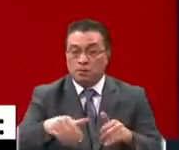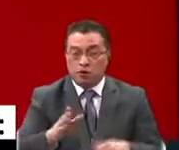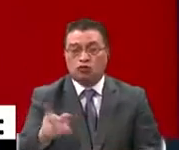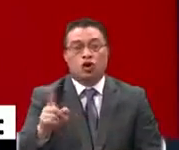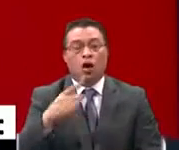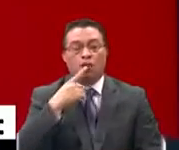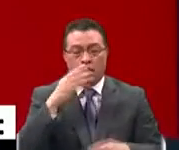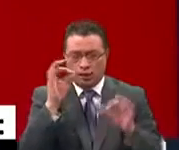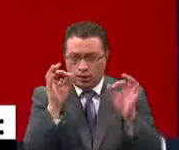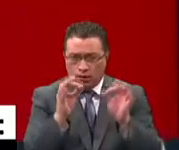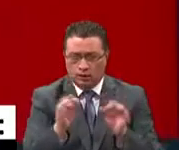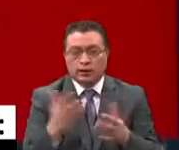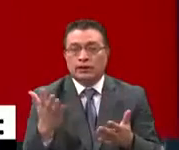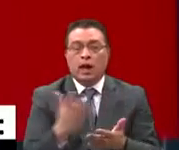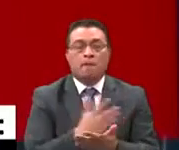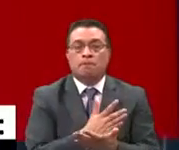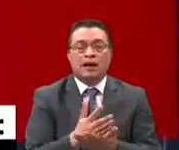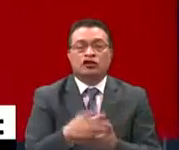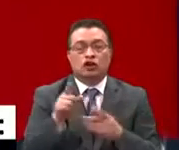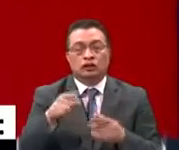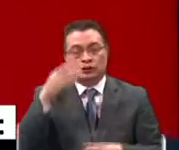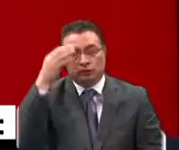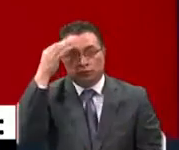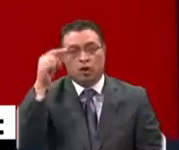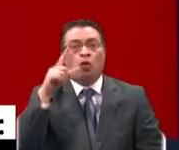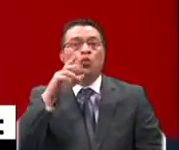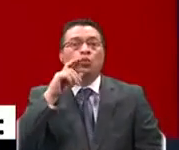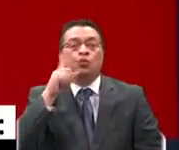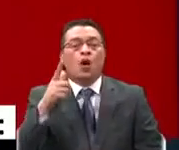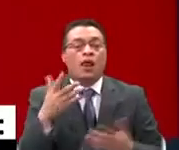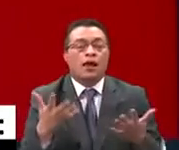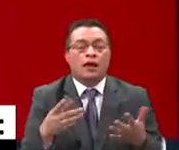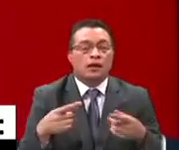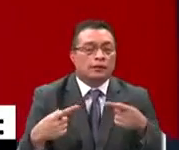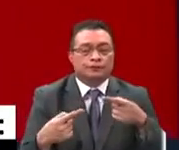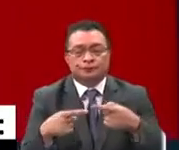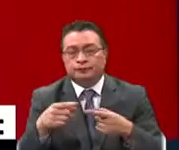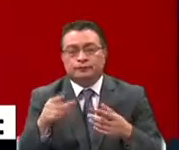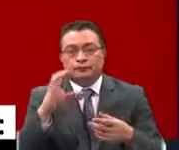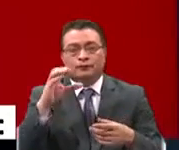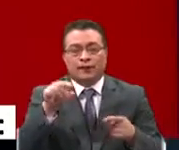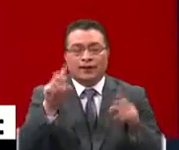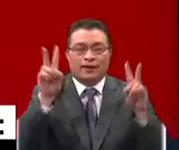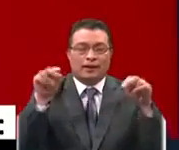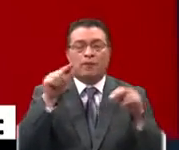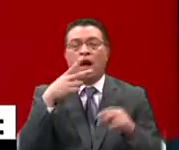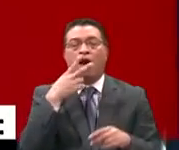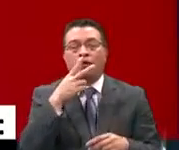en detalle qué fue lo que pasó en este caso, cuáles fueron las circunstancias que rodearon este caso, para ver